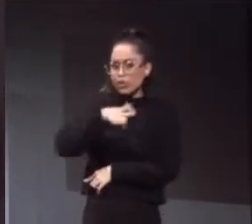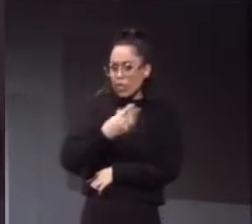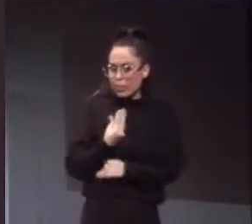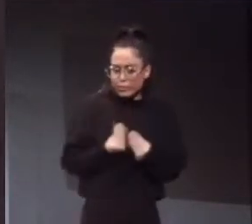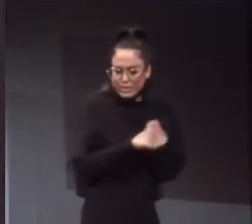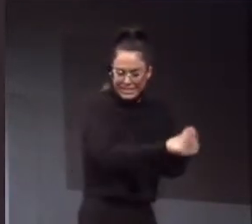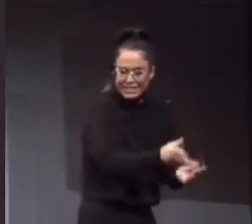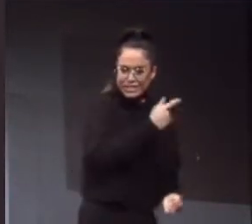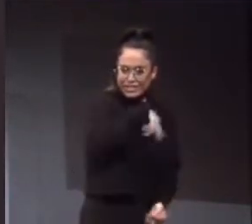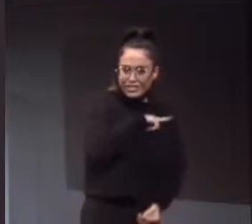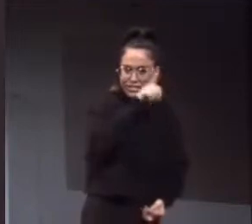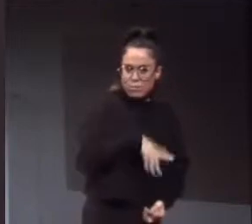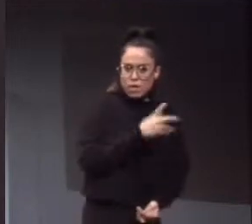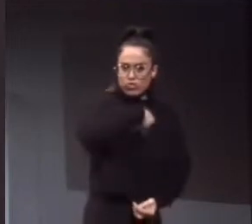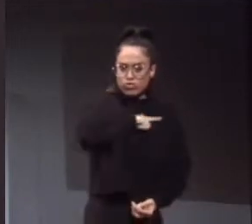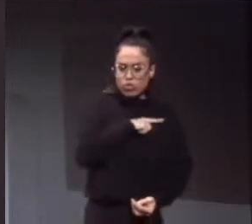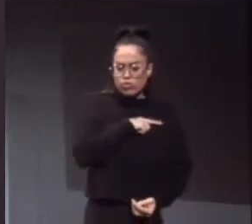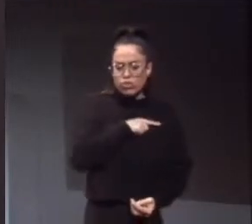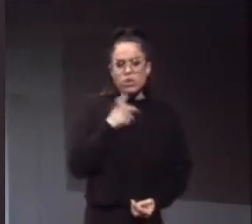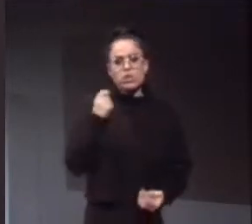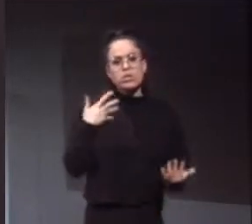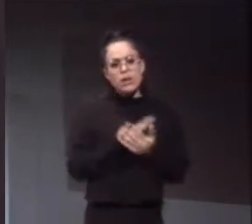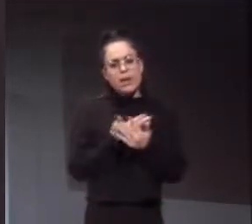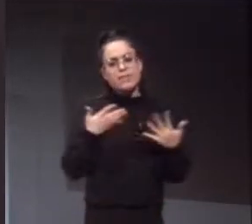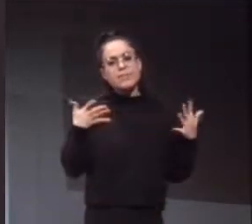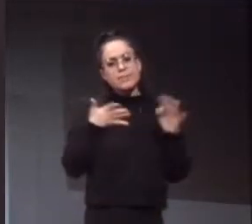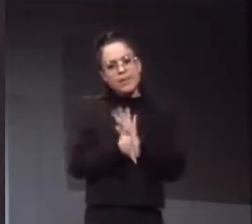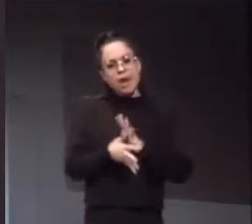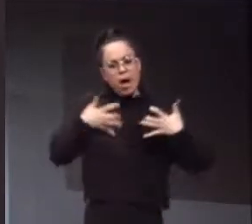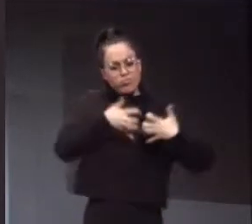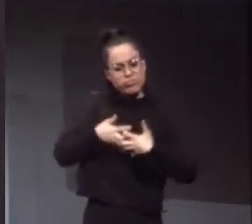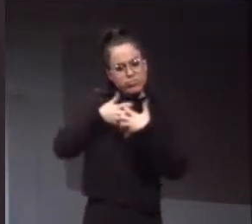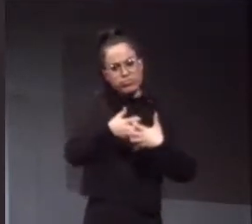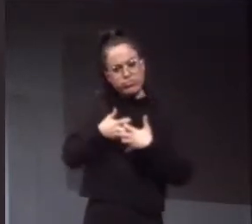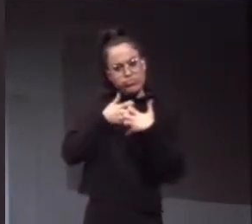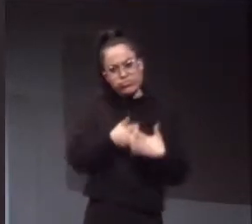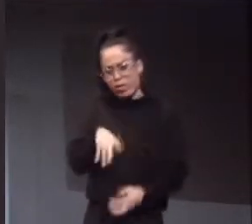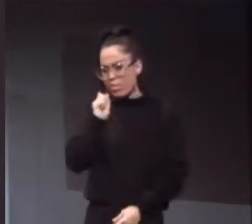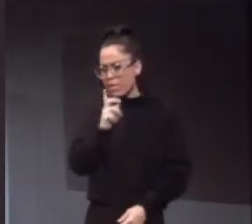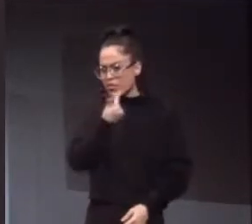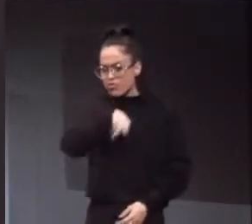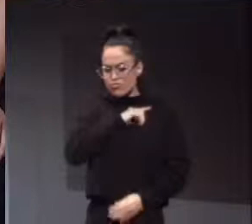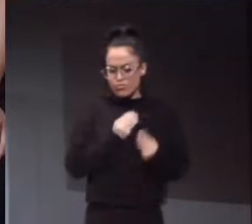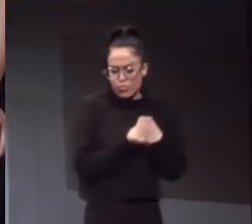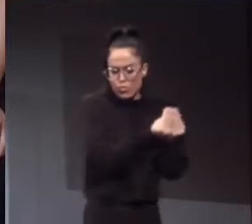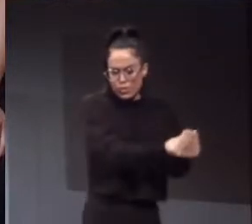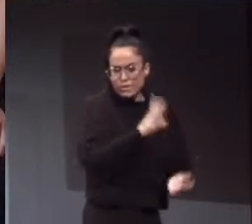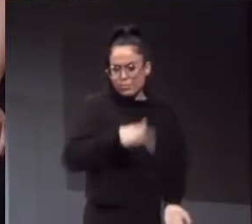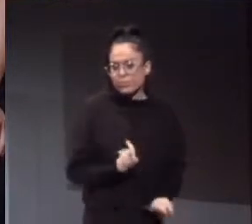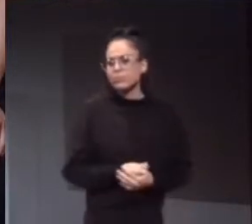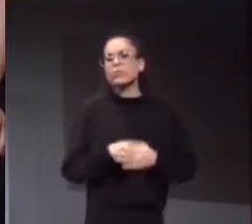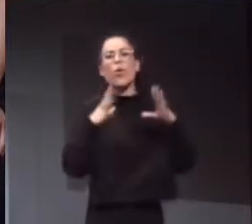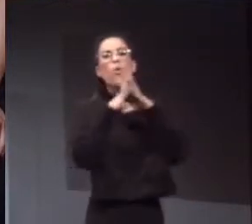no todo es chocar también estamos fluyendo afortunadamente ahí estas estas corrientes construyendo otra cosa la universidad del barrio